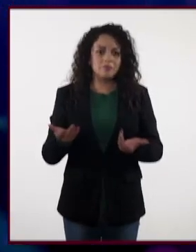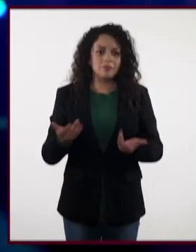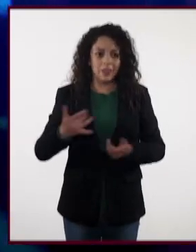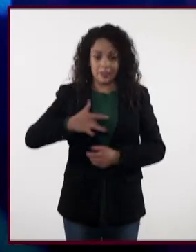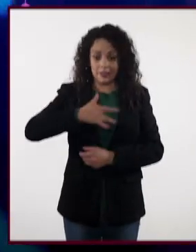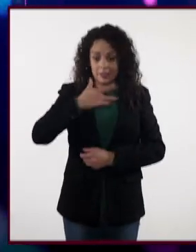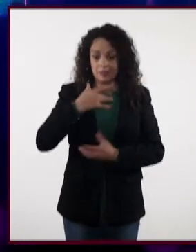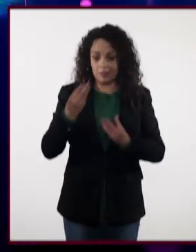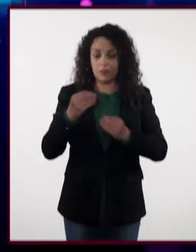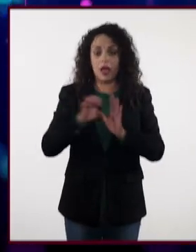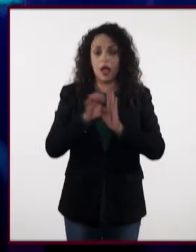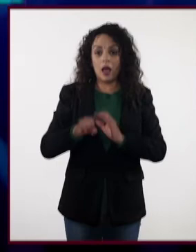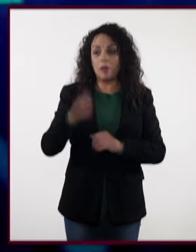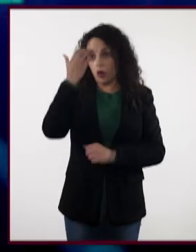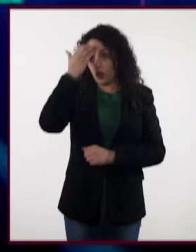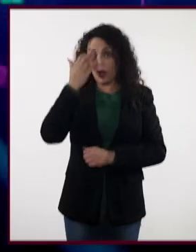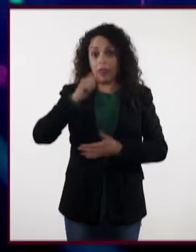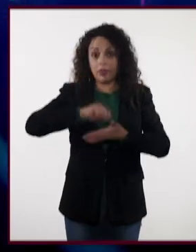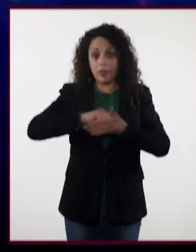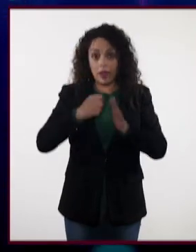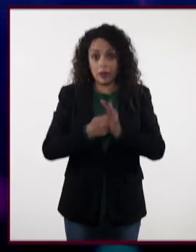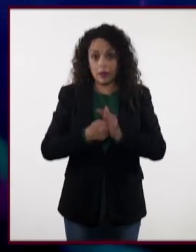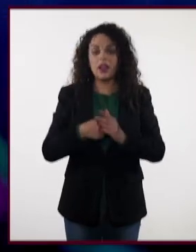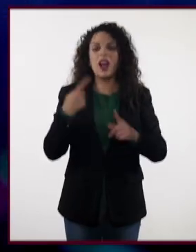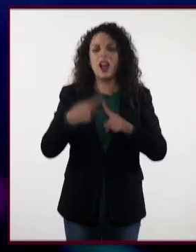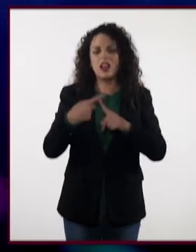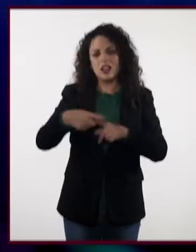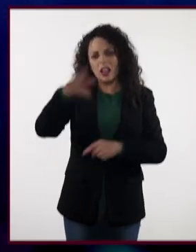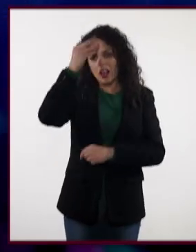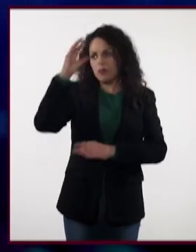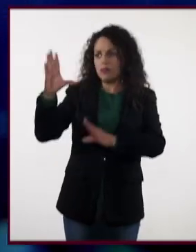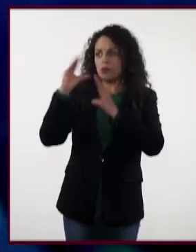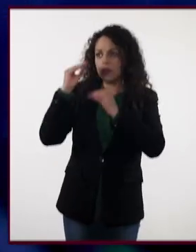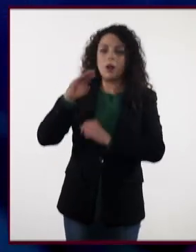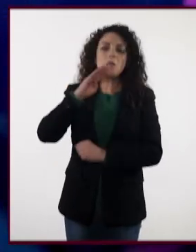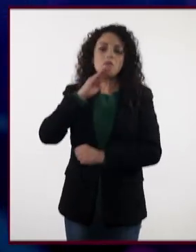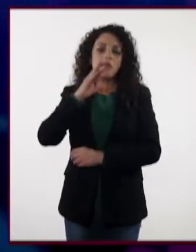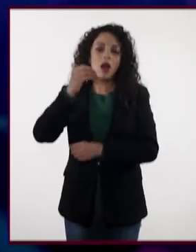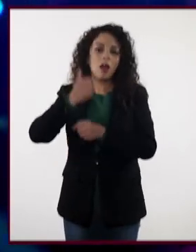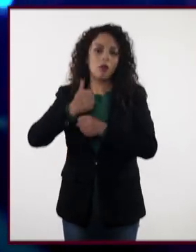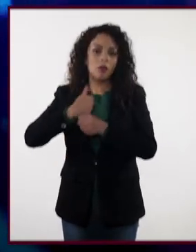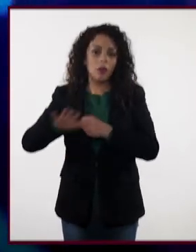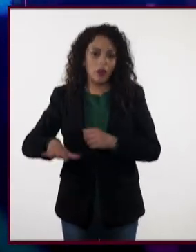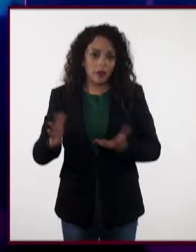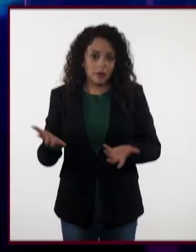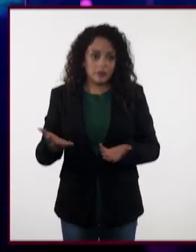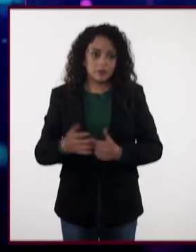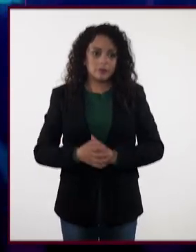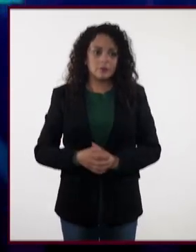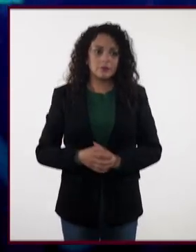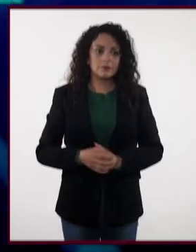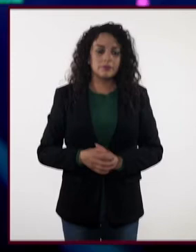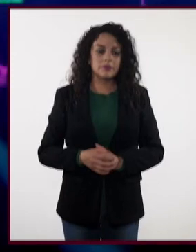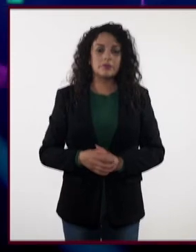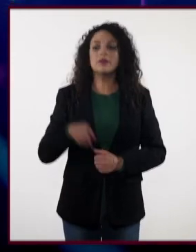muchos de los que sabemos la técnica lo aprendimos de nuestras abuelas o de nuestras madres, ¿no? Y ellas igualmente de sus madres y de